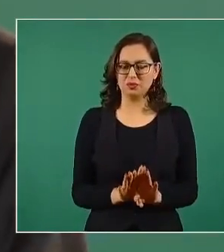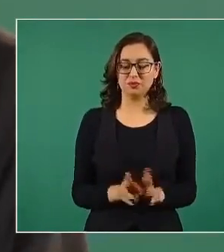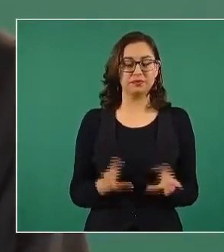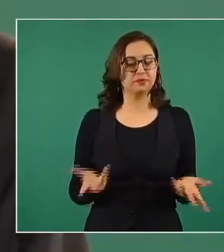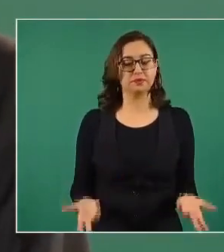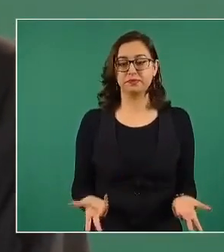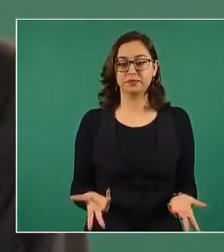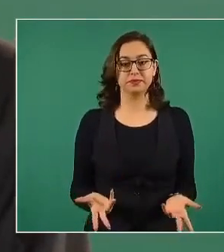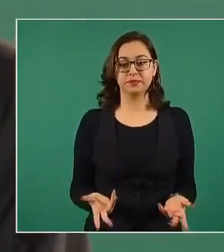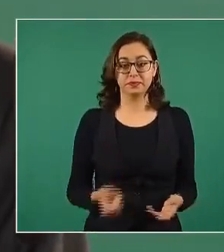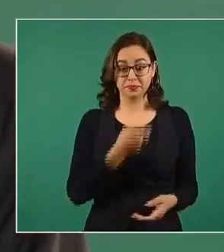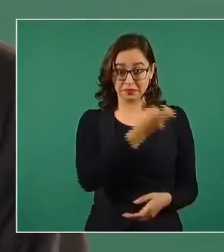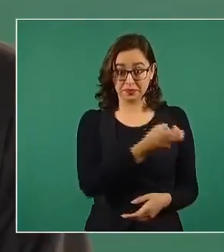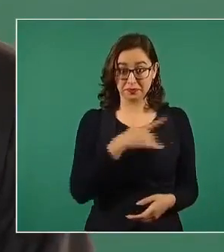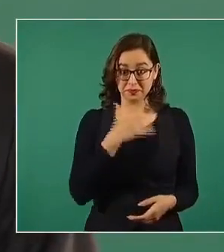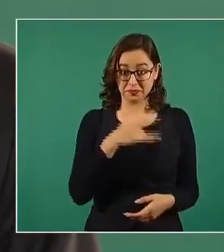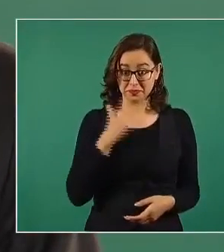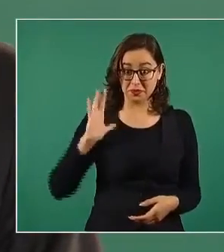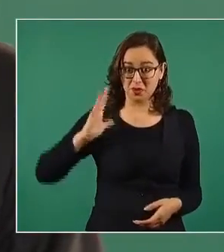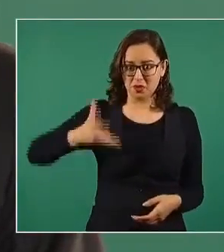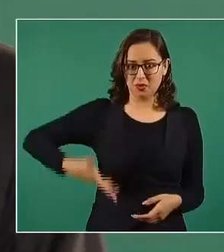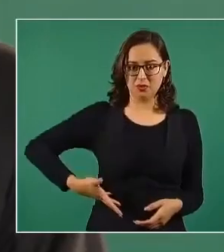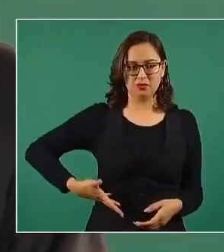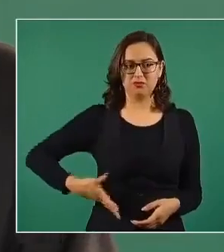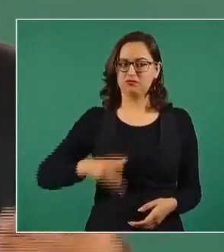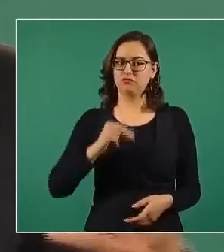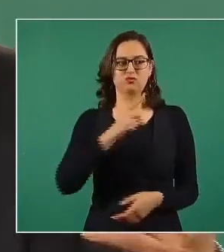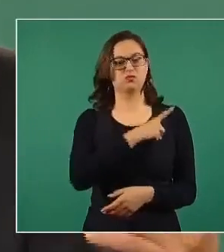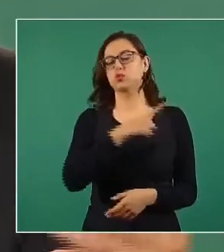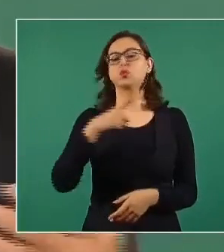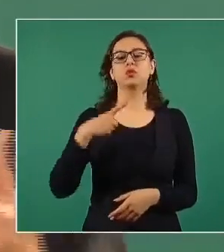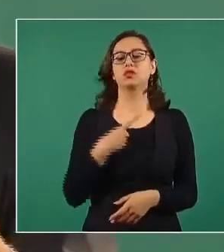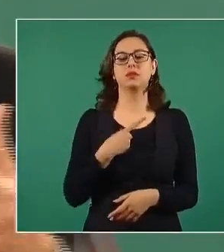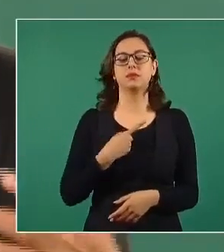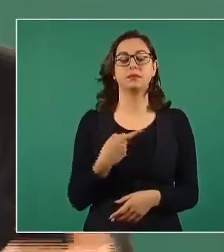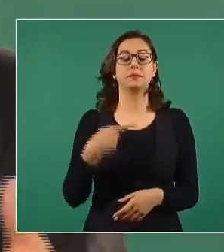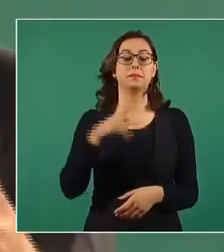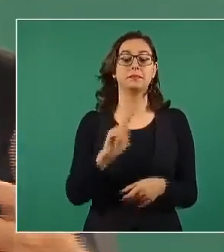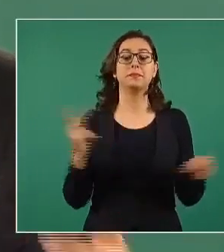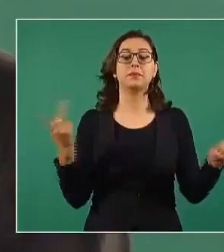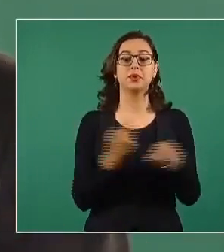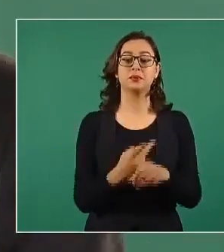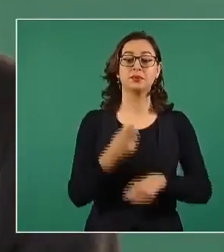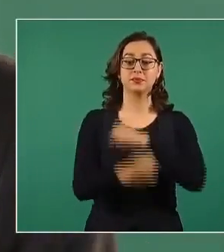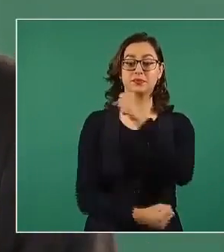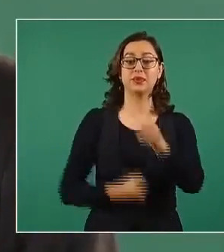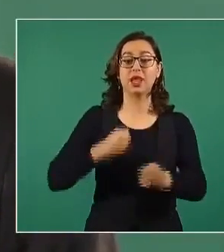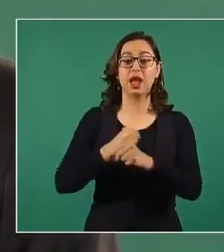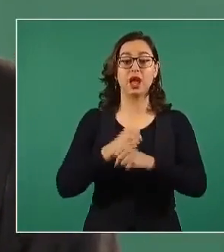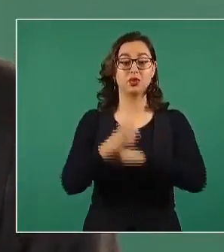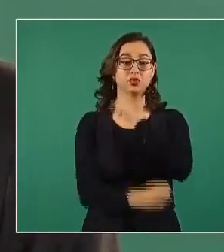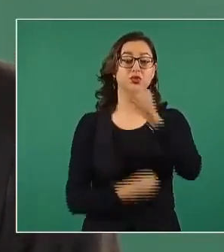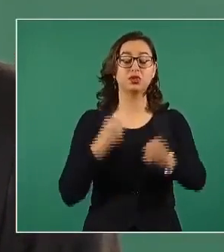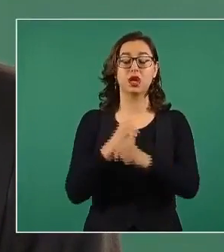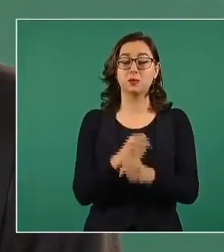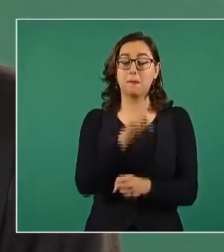no debería ser motivo de orgullo, pero como durante mucho tiempo se ocultó